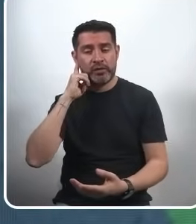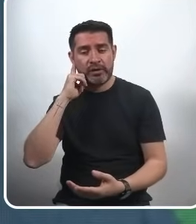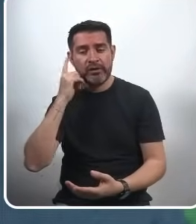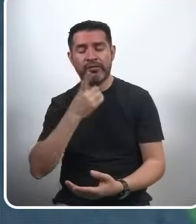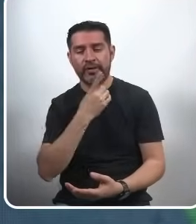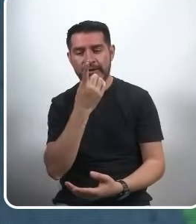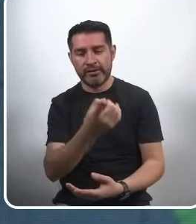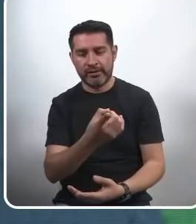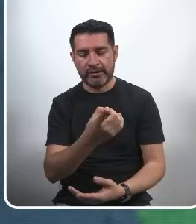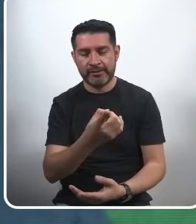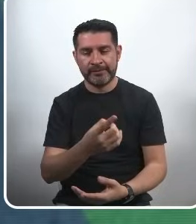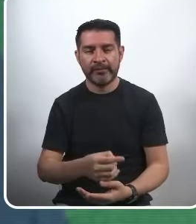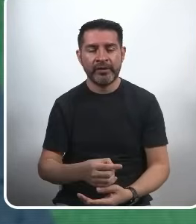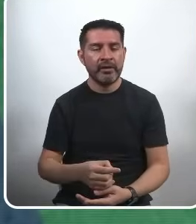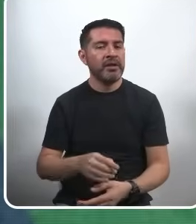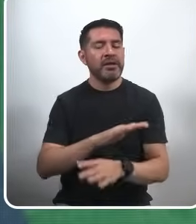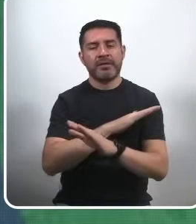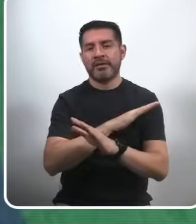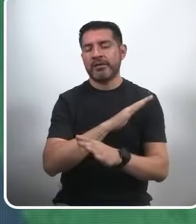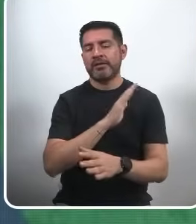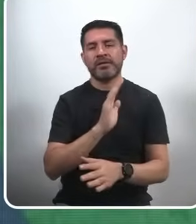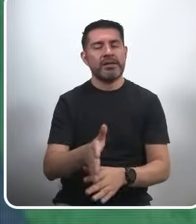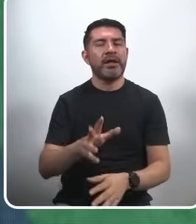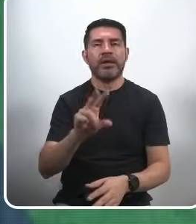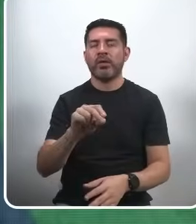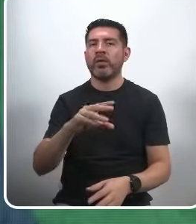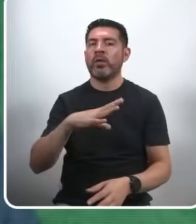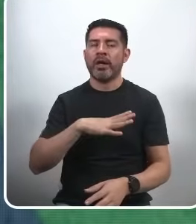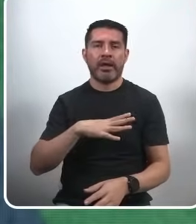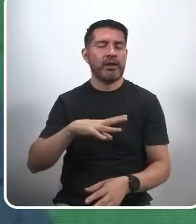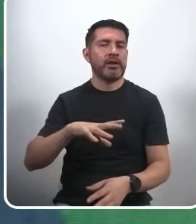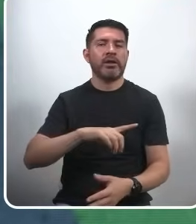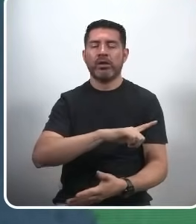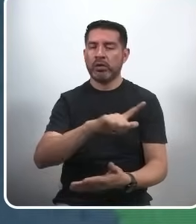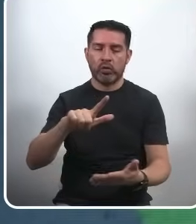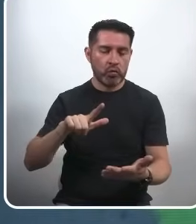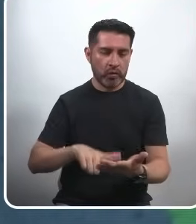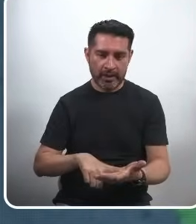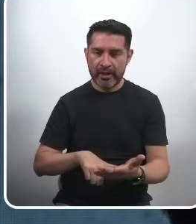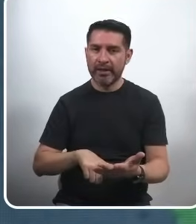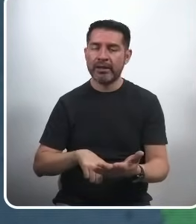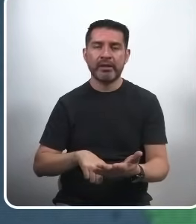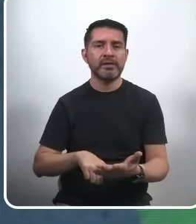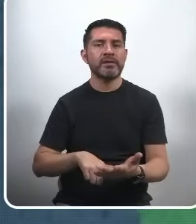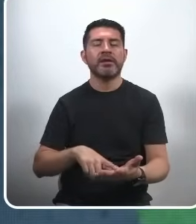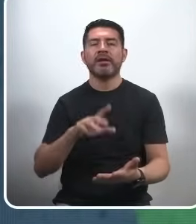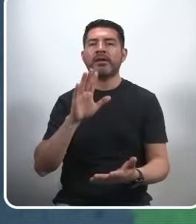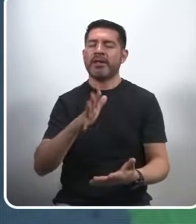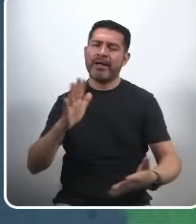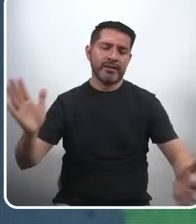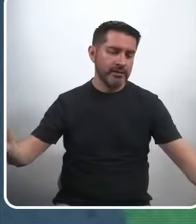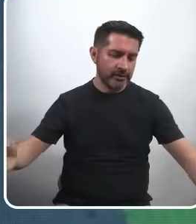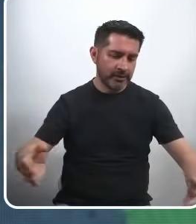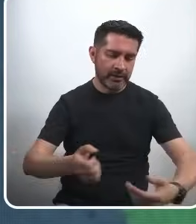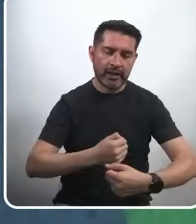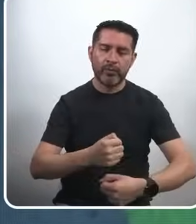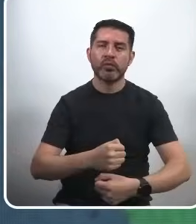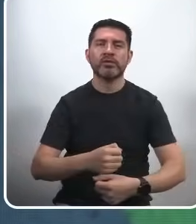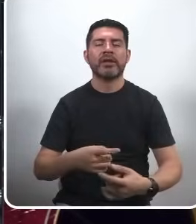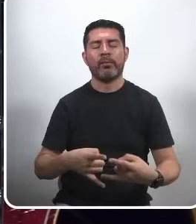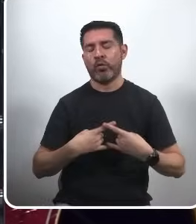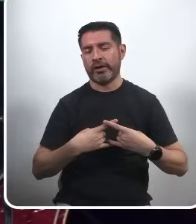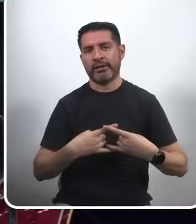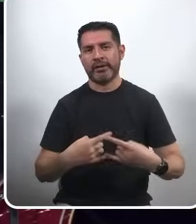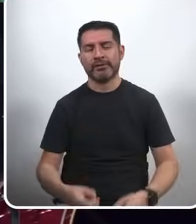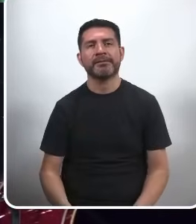Y no solo eso, pero tocó asiento del salida de emergencia con pierna